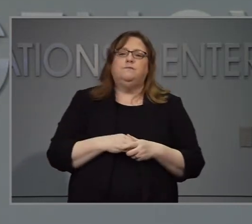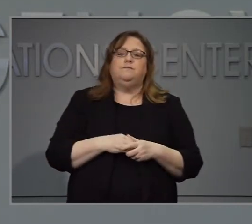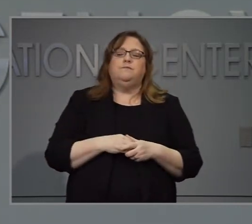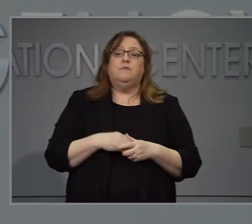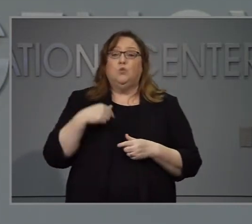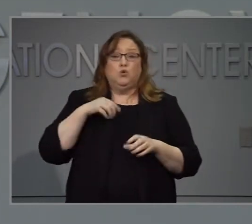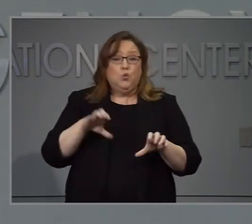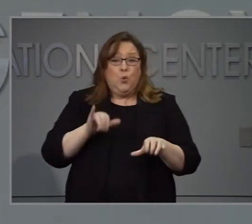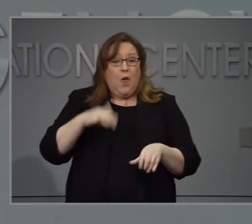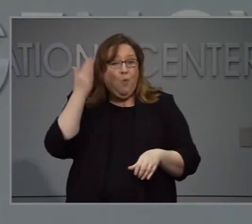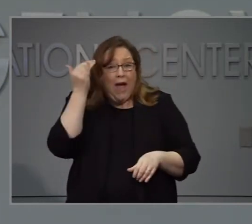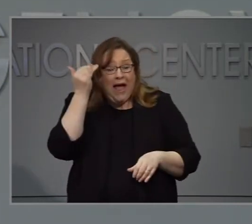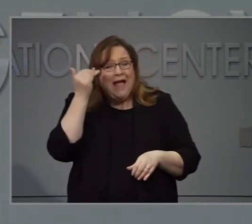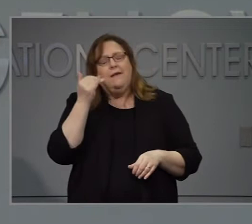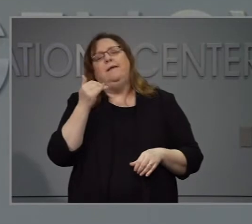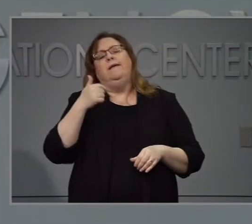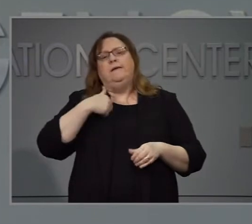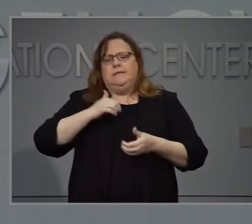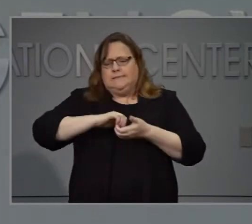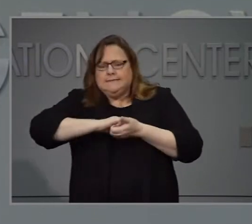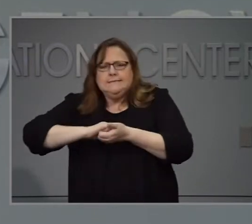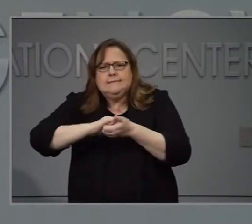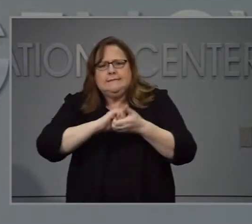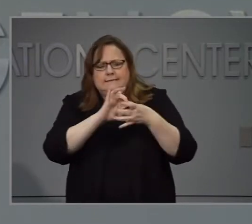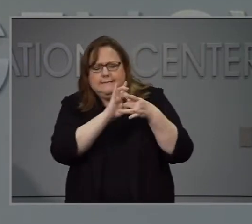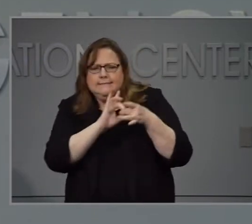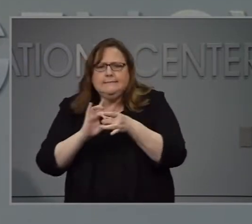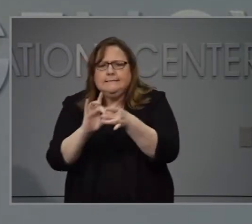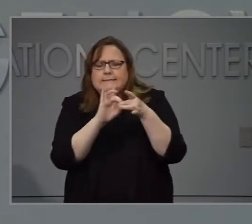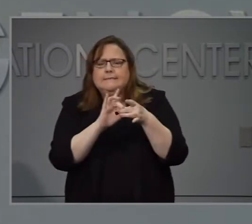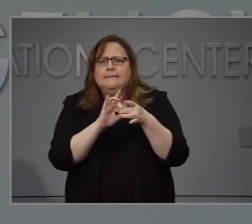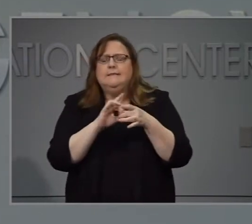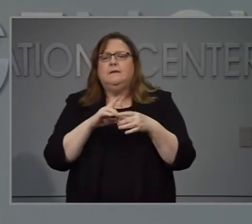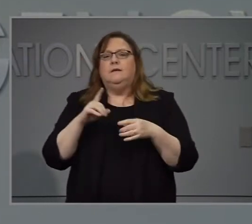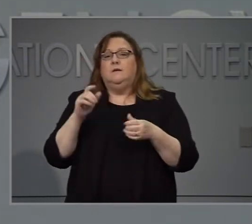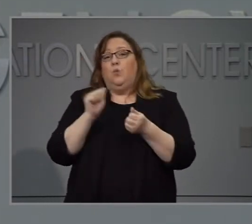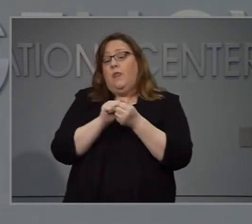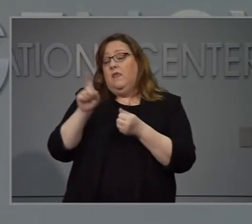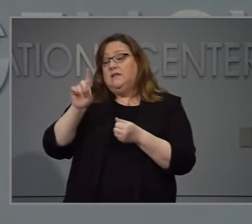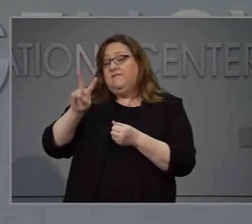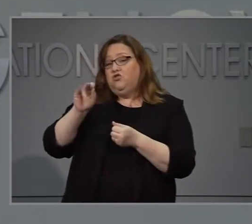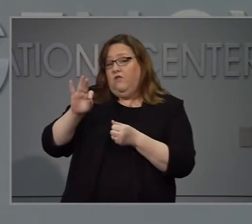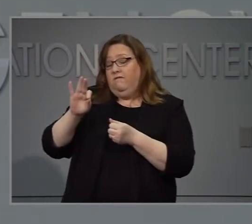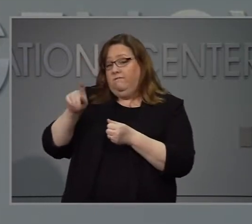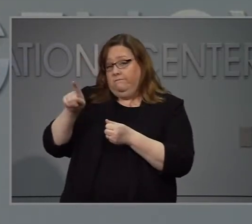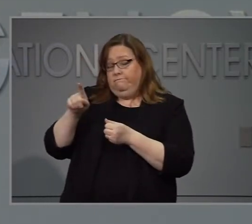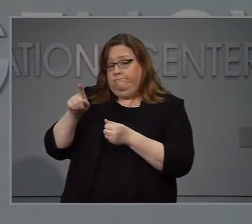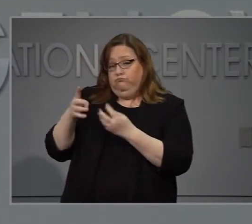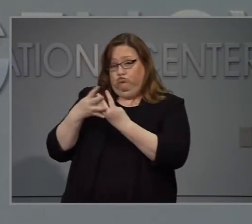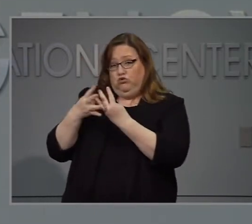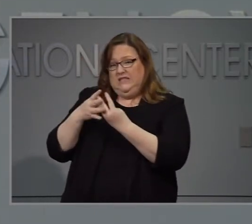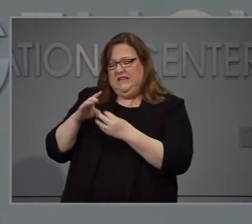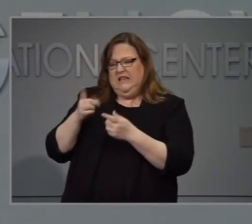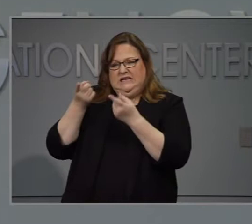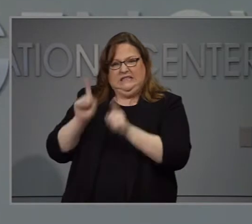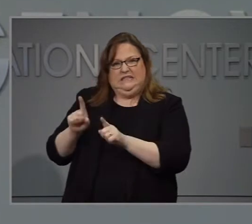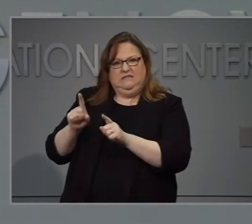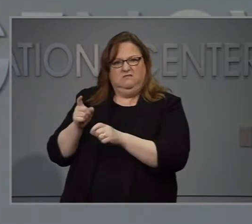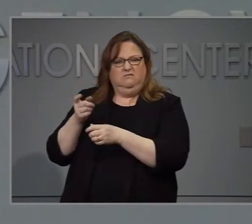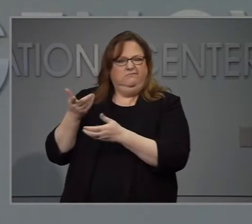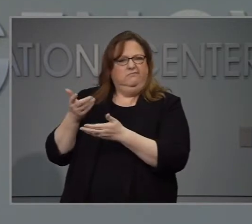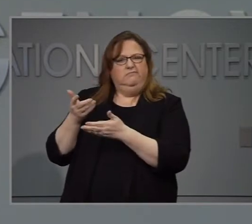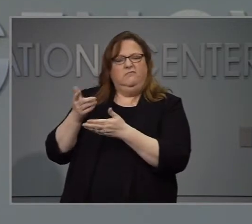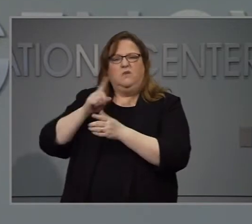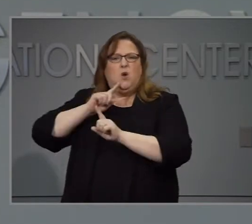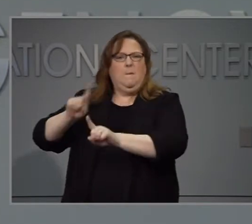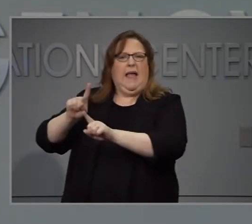es el resultado de una sólida colaboración y esfuerzo coordinado entre el equipo de comando de incidentes de la división